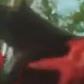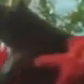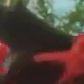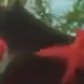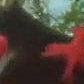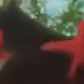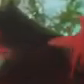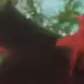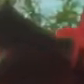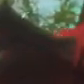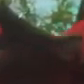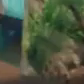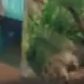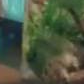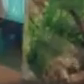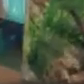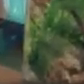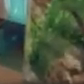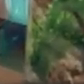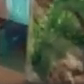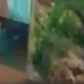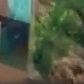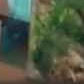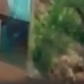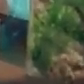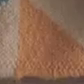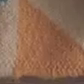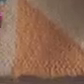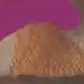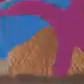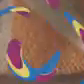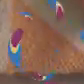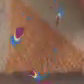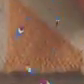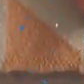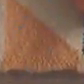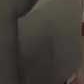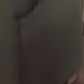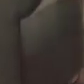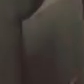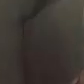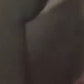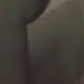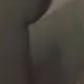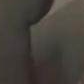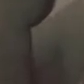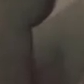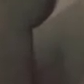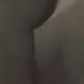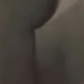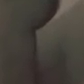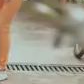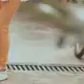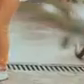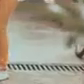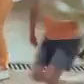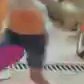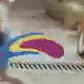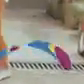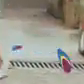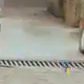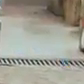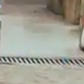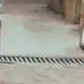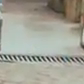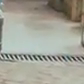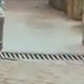Nos quedamos en casa para enseñarle a nadar a nuestros hijos, pero sin tocar el agua. Quisimos sentir la arena en los pies, pero no tenía mucho sentido. Hoy eso